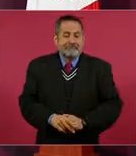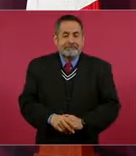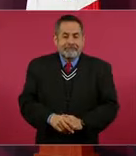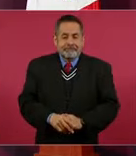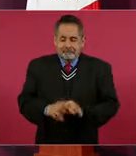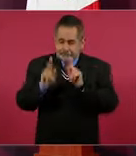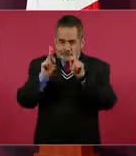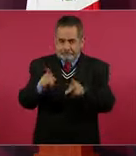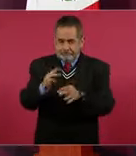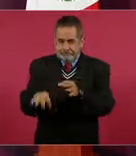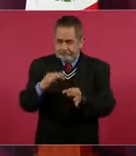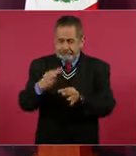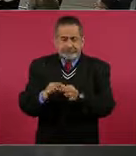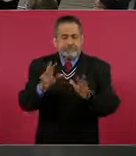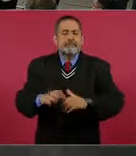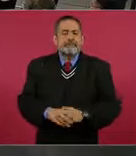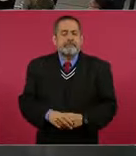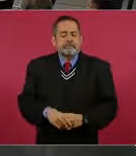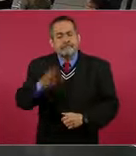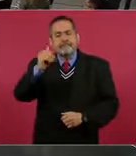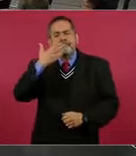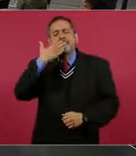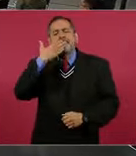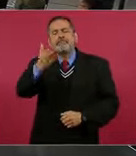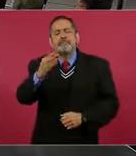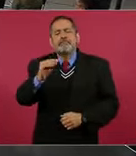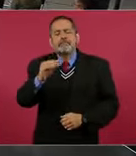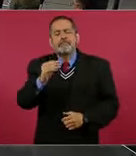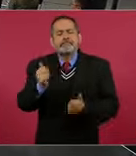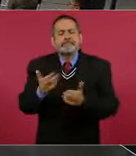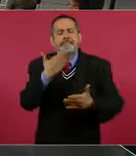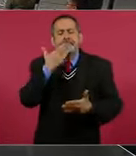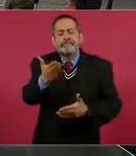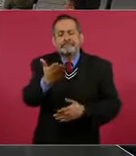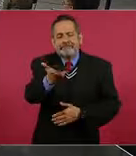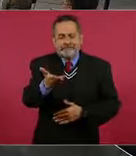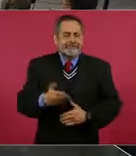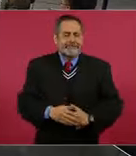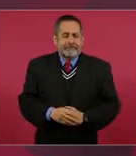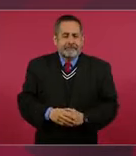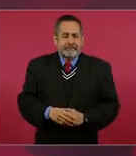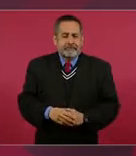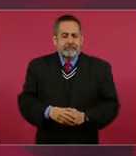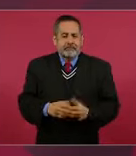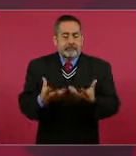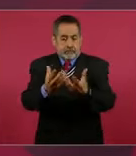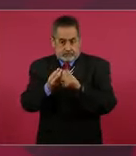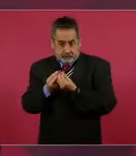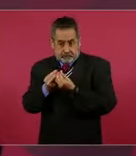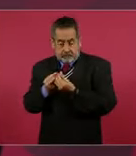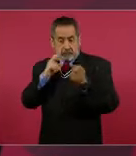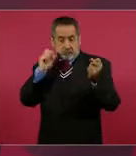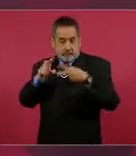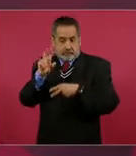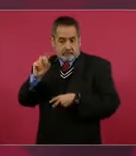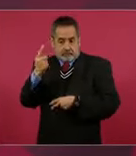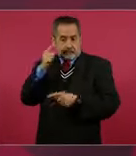el puente. Bueno, que la pasen muy bien los que van a acompañarnos. Nos vemos el